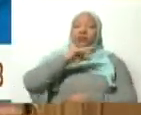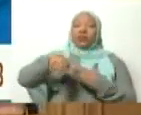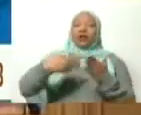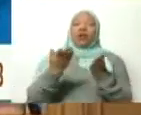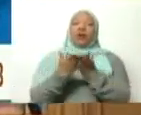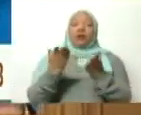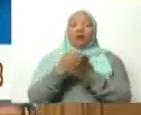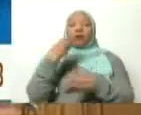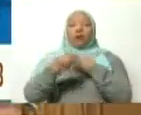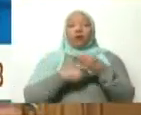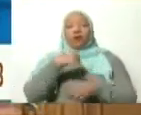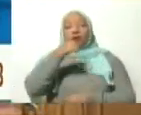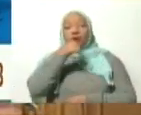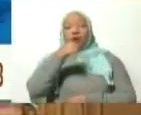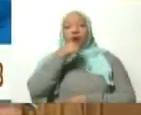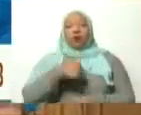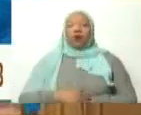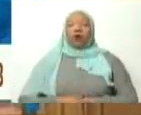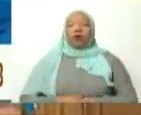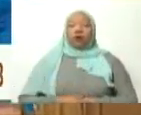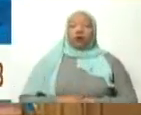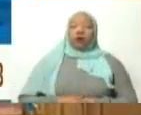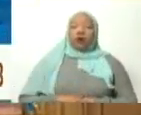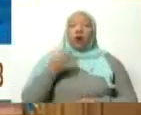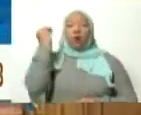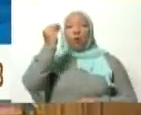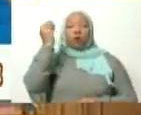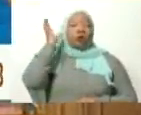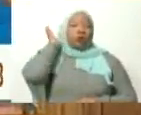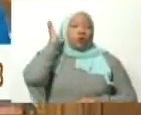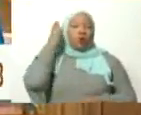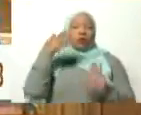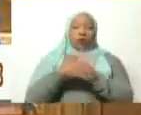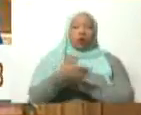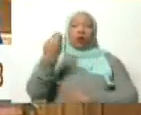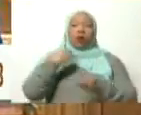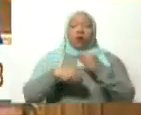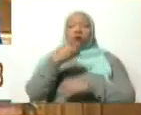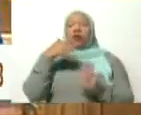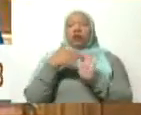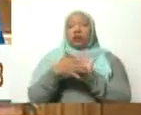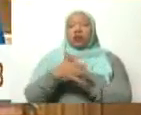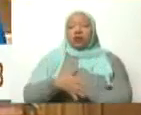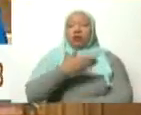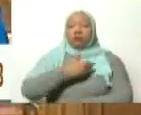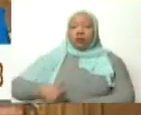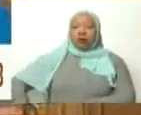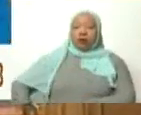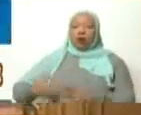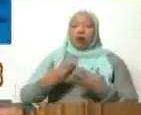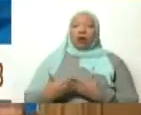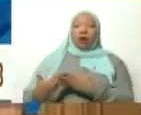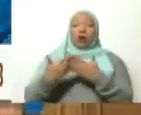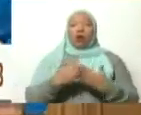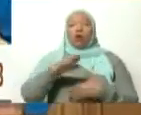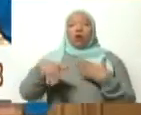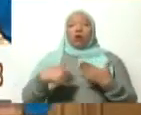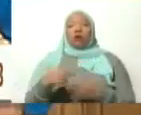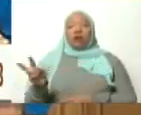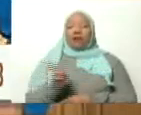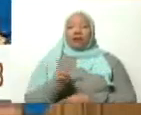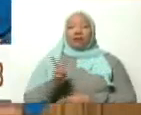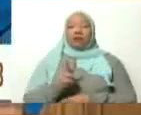estudio, plenos de inconsciencia sobre lo que significa preservar este patrimonio para todos los